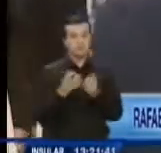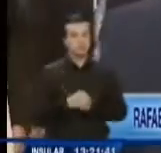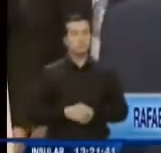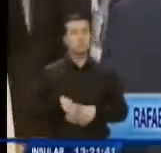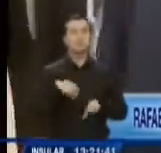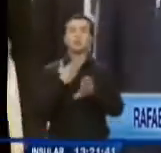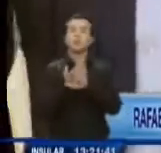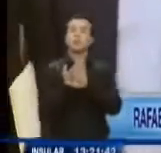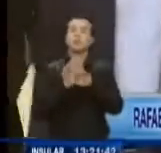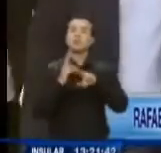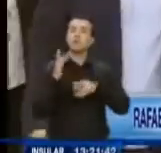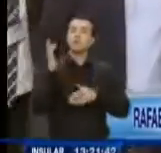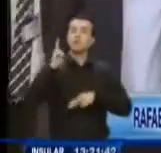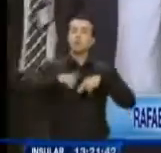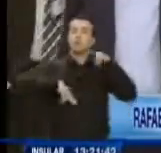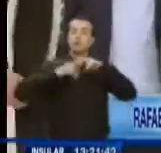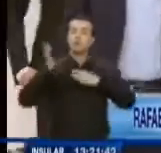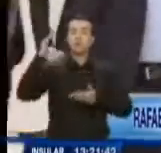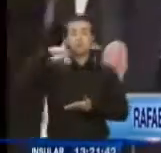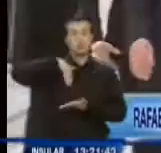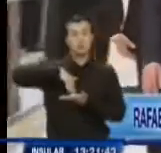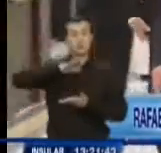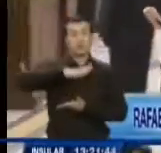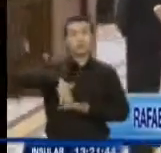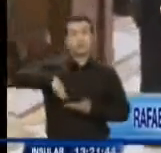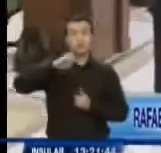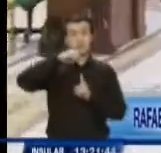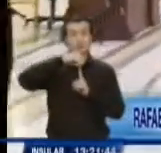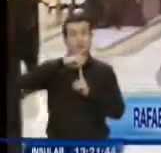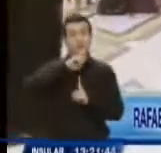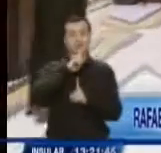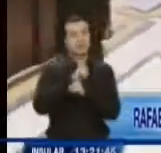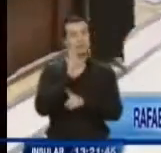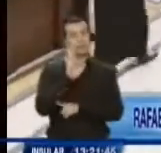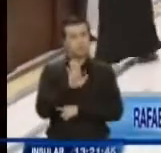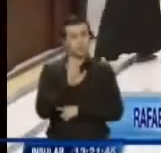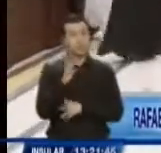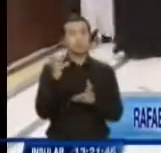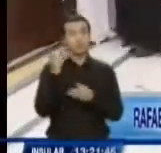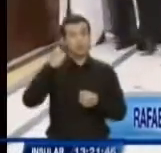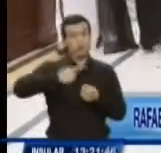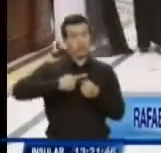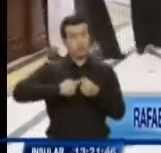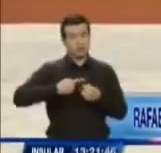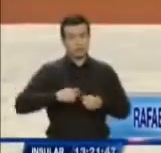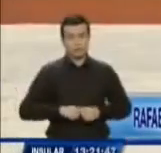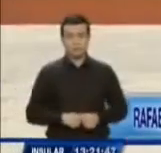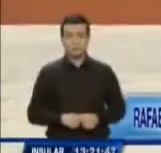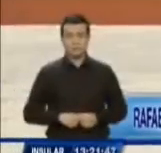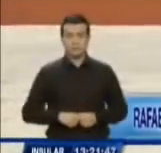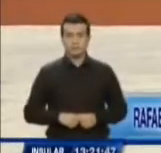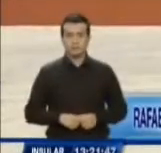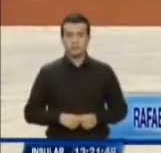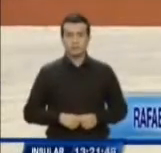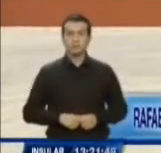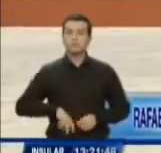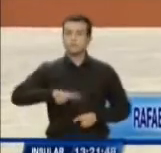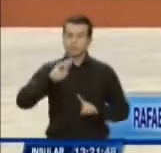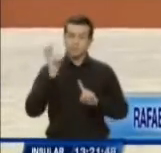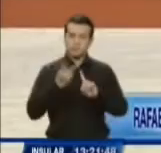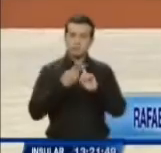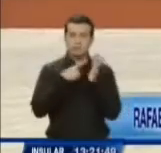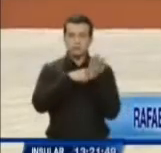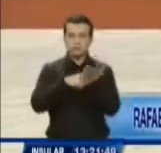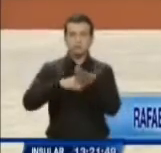propuso construir un centro del islam en el sector de la mitad del mundo en la ciudad de quito durante la segunda reunión de la